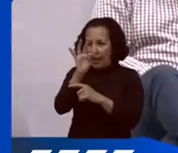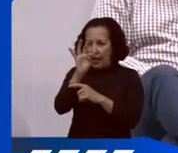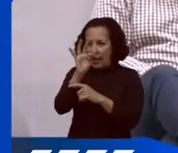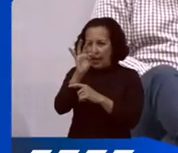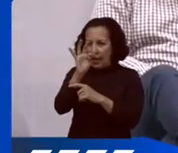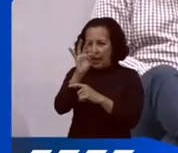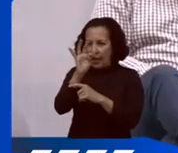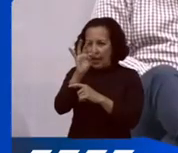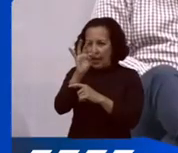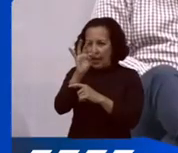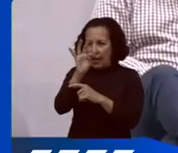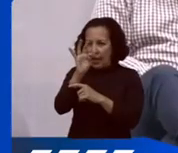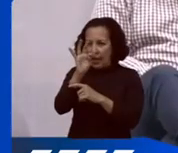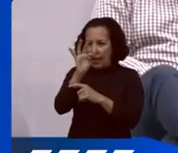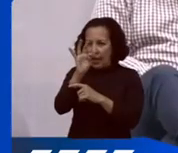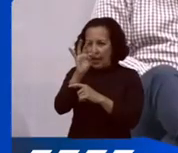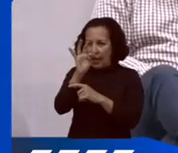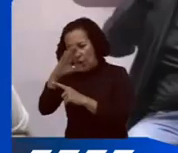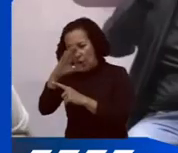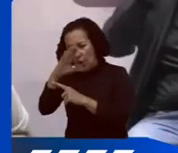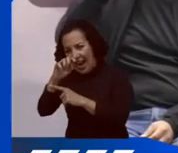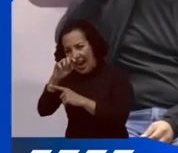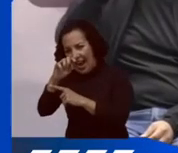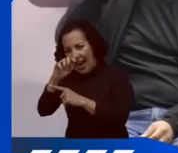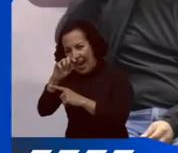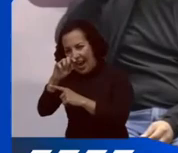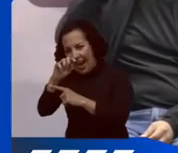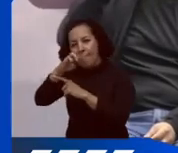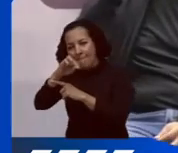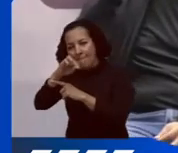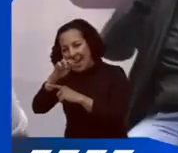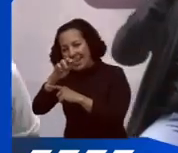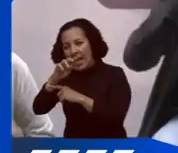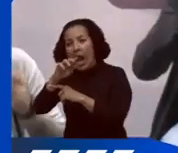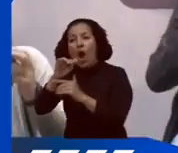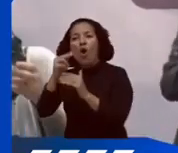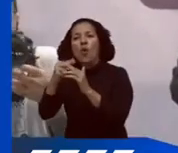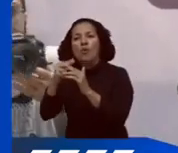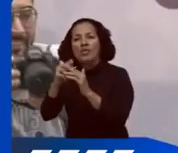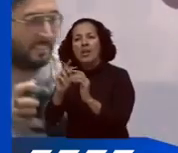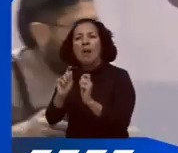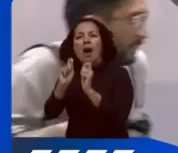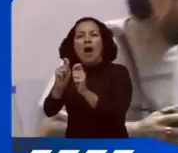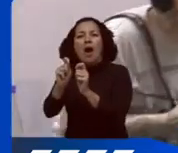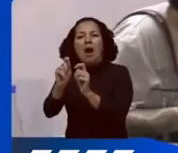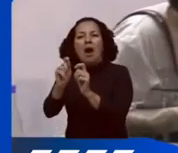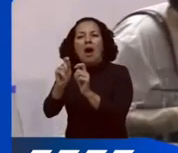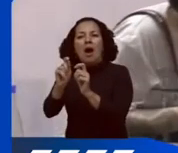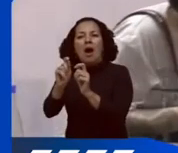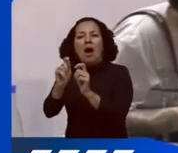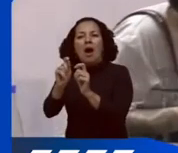Carlos, con María Fernanda, hemos llamado la educación de calidad.